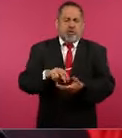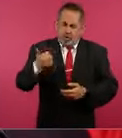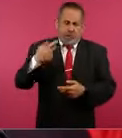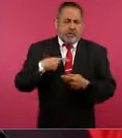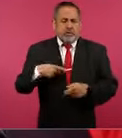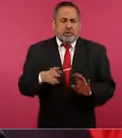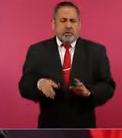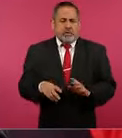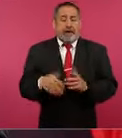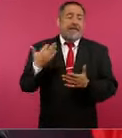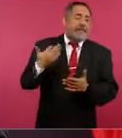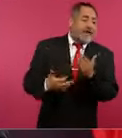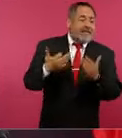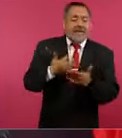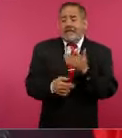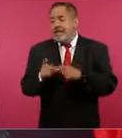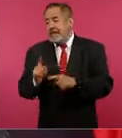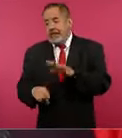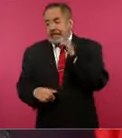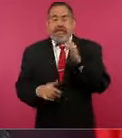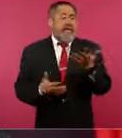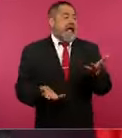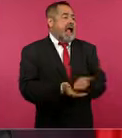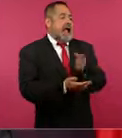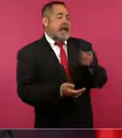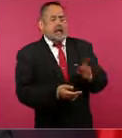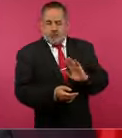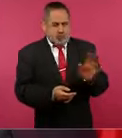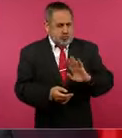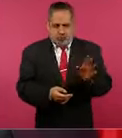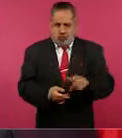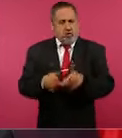No hay vacíos. Y hay que seguir luchando